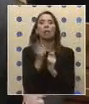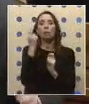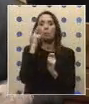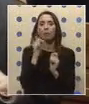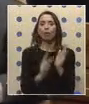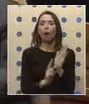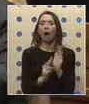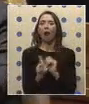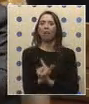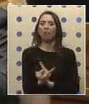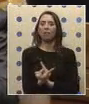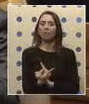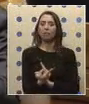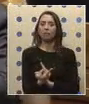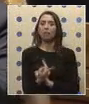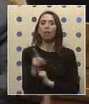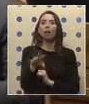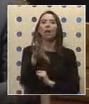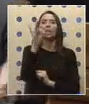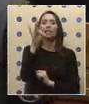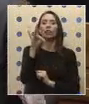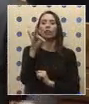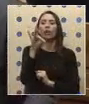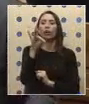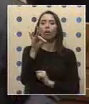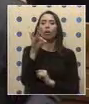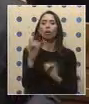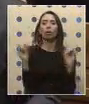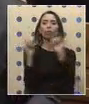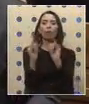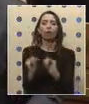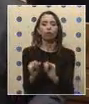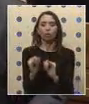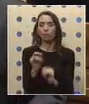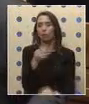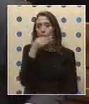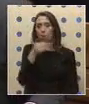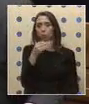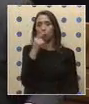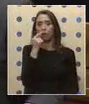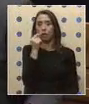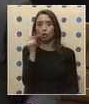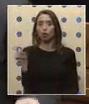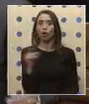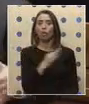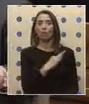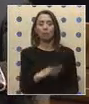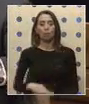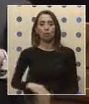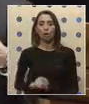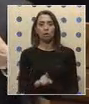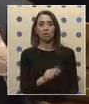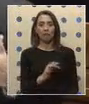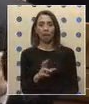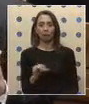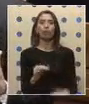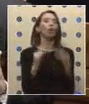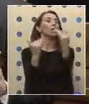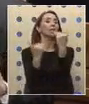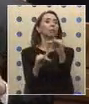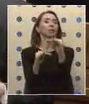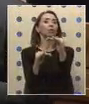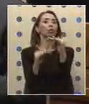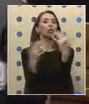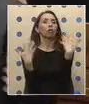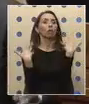de eso se optó por una modalidad que, como decía bien el diputado Zafirio, limitó la facultad